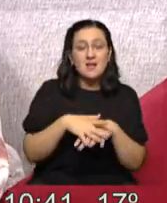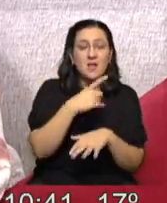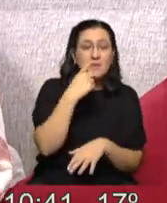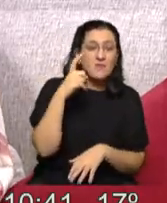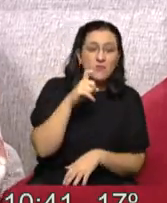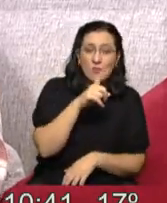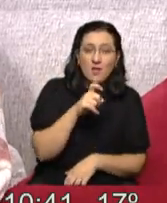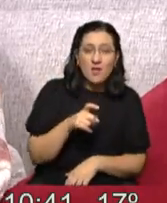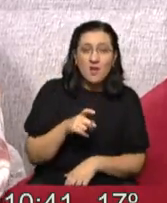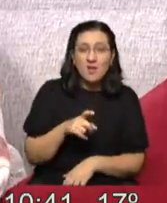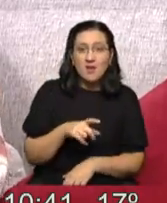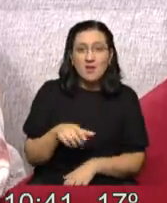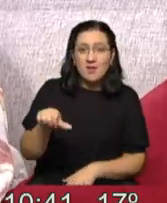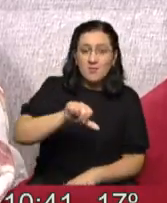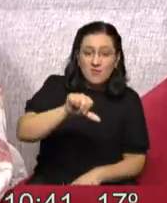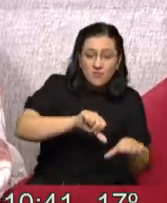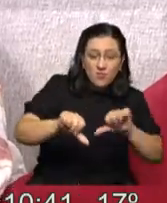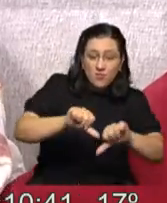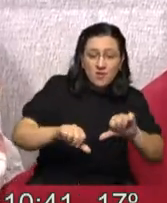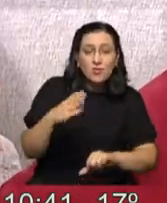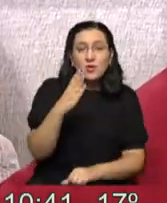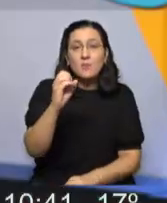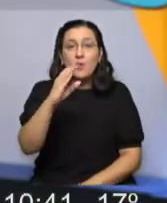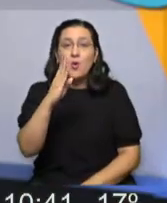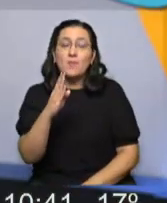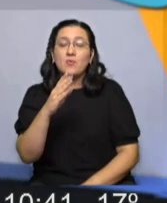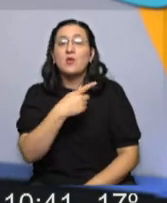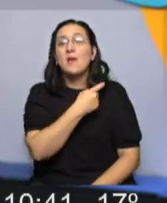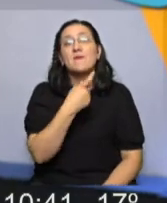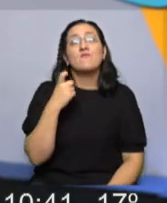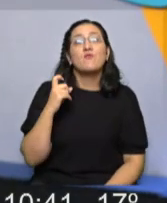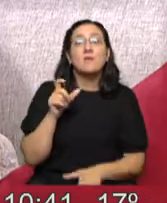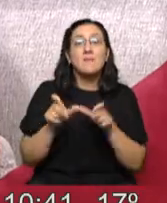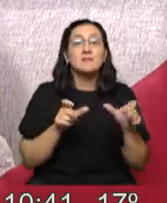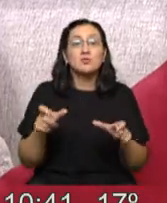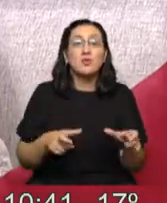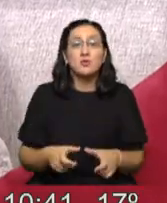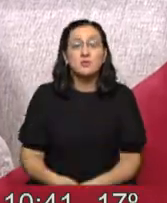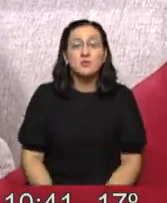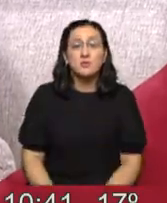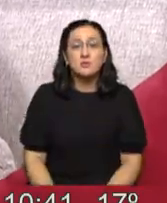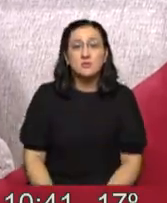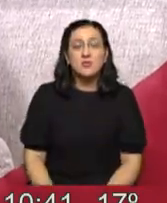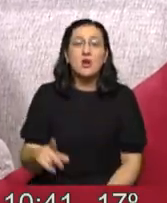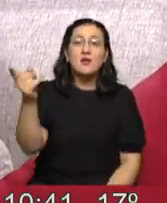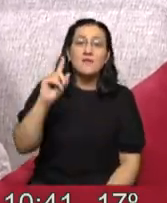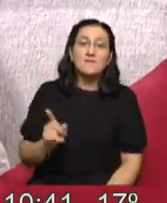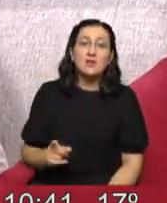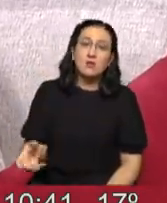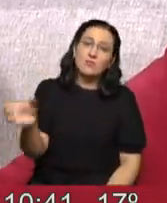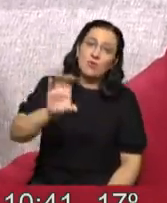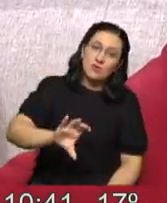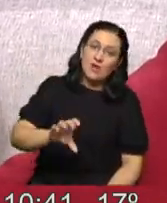perfumol con el pop. Con los perfumes de la gente. Nunca falta el refresco